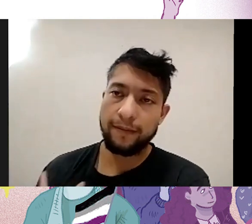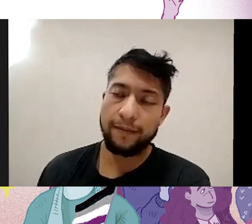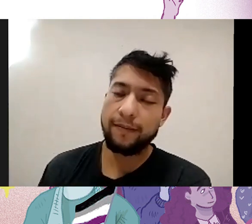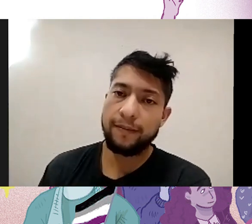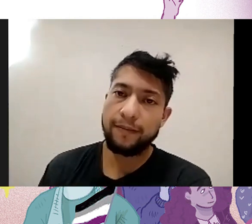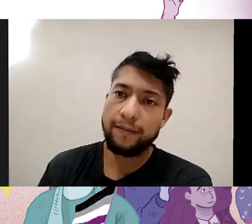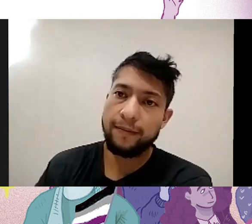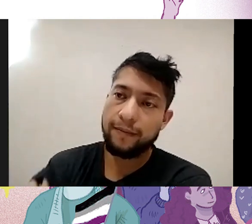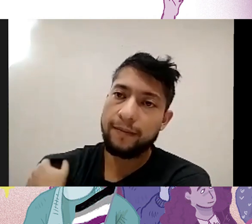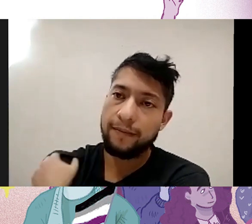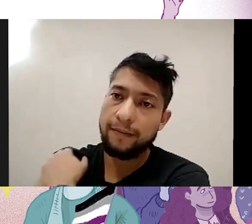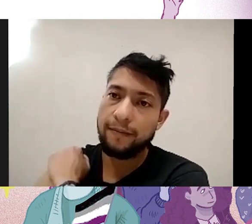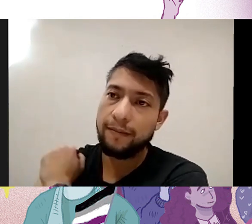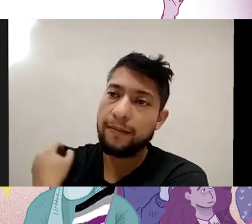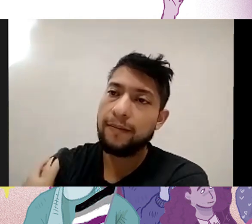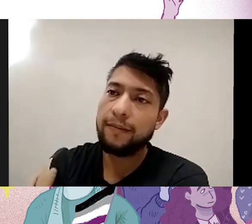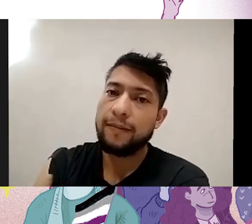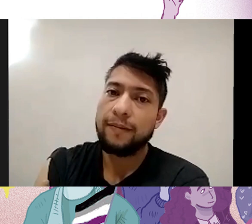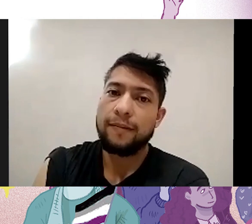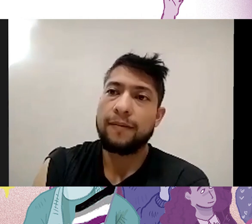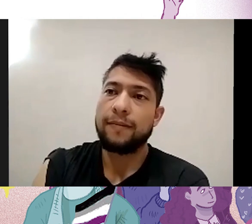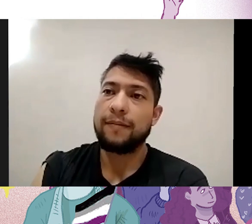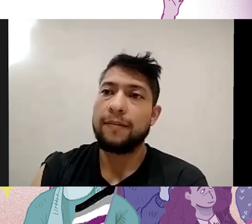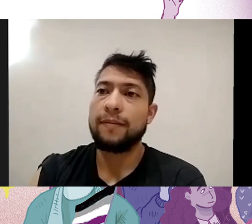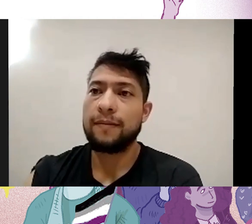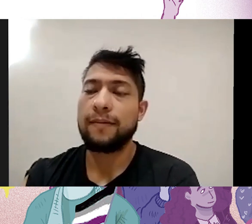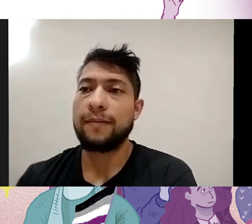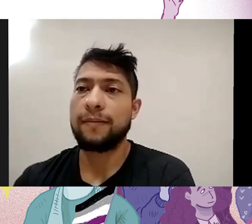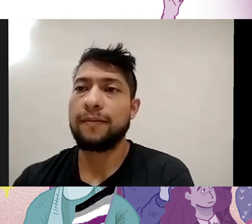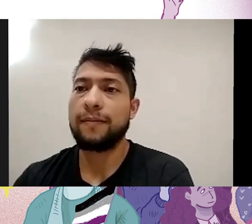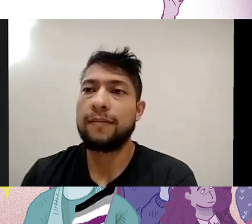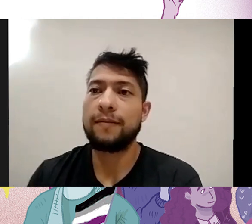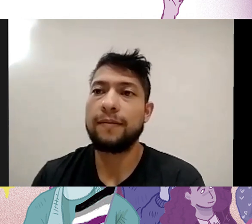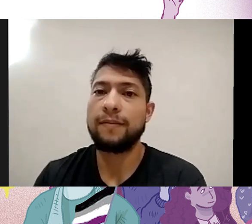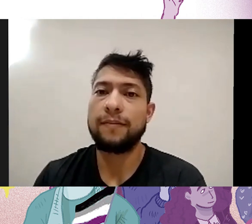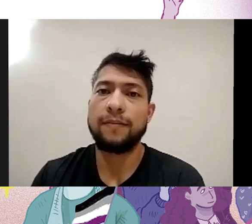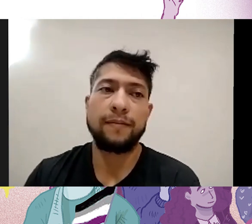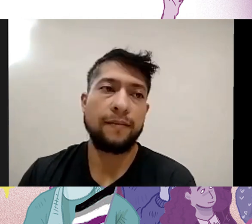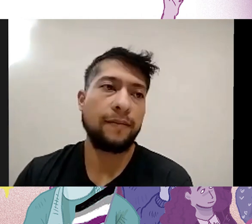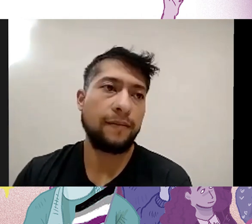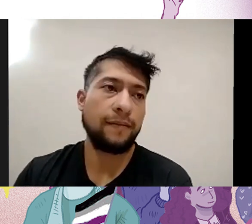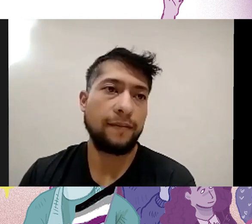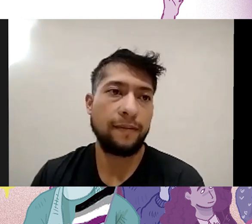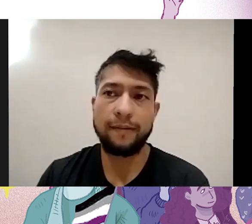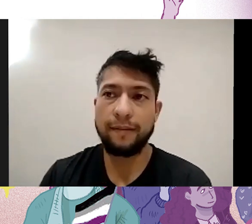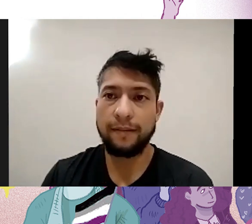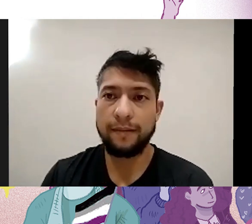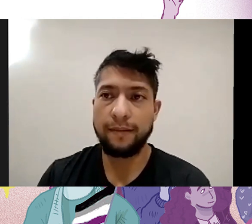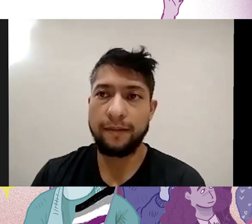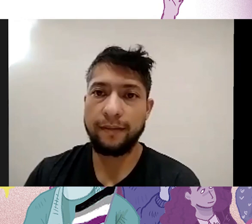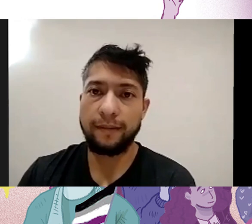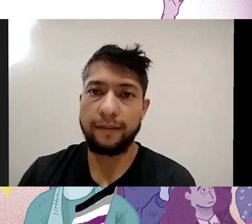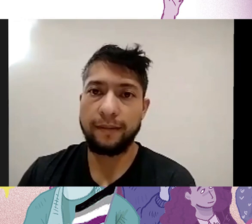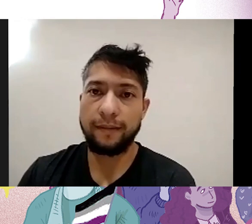y que hoy día está coordinada por Cris Córdoba, a quien ahora mismo vamos a ir a escuchar, que nos va a contar un poco